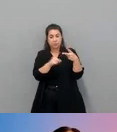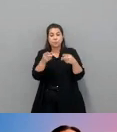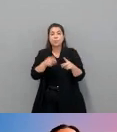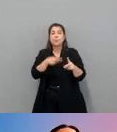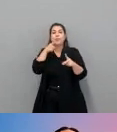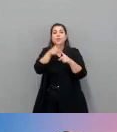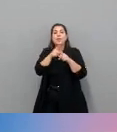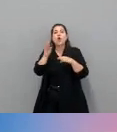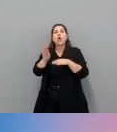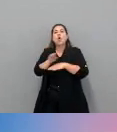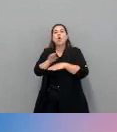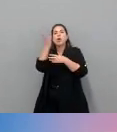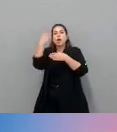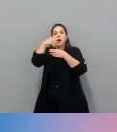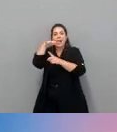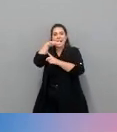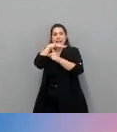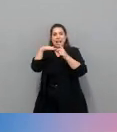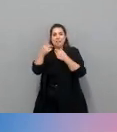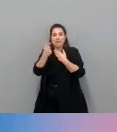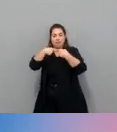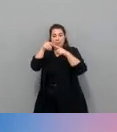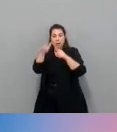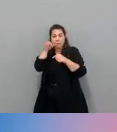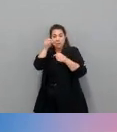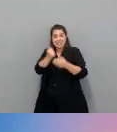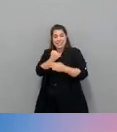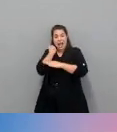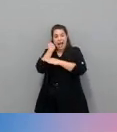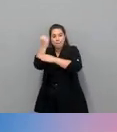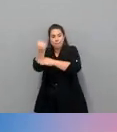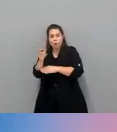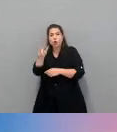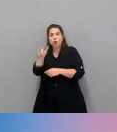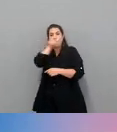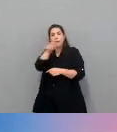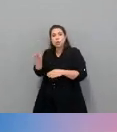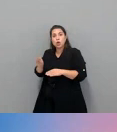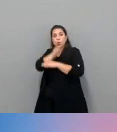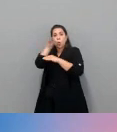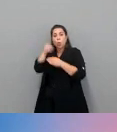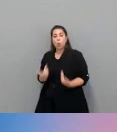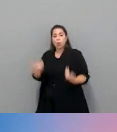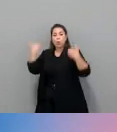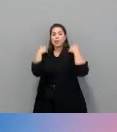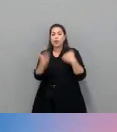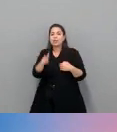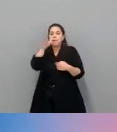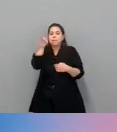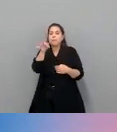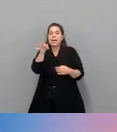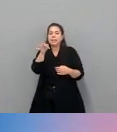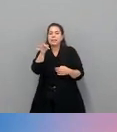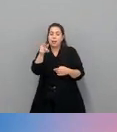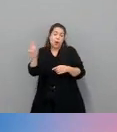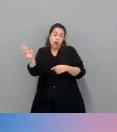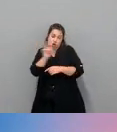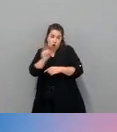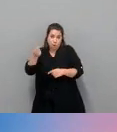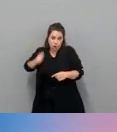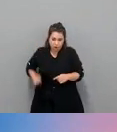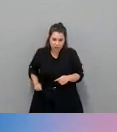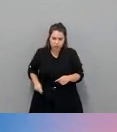entorno familiar y apoyo a cuidadores no profesionales. Hablaba principio que muchas de